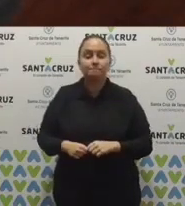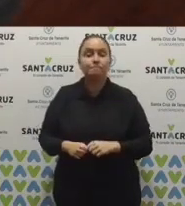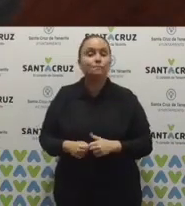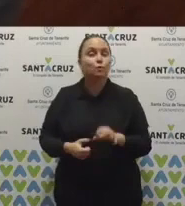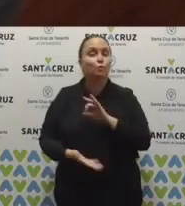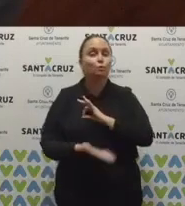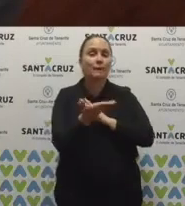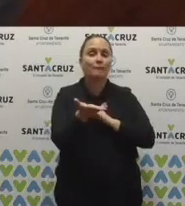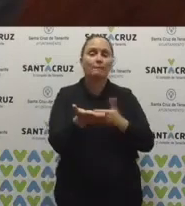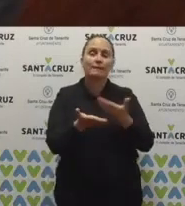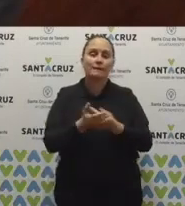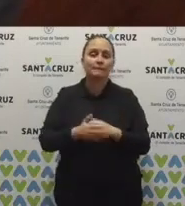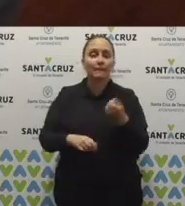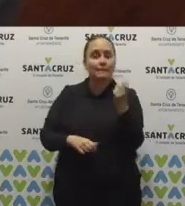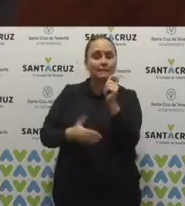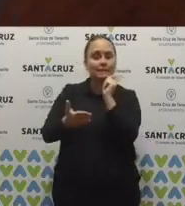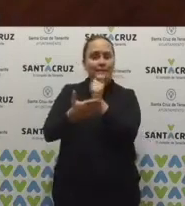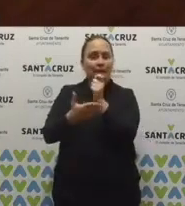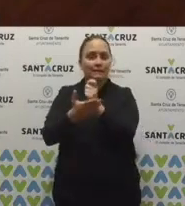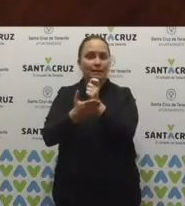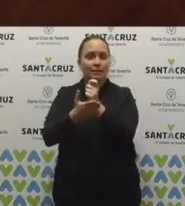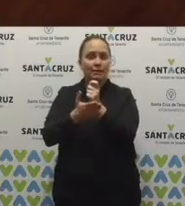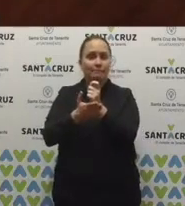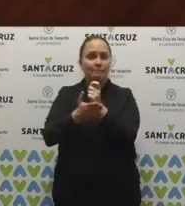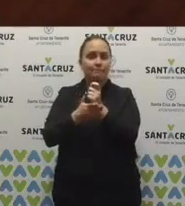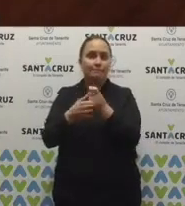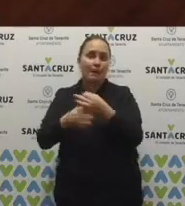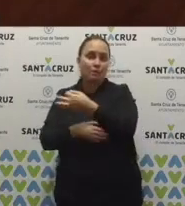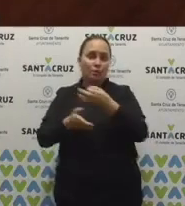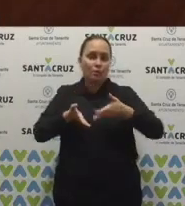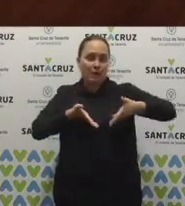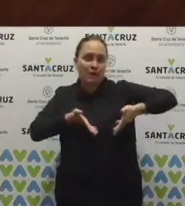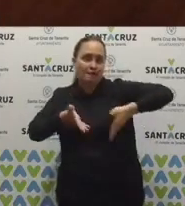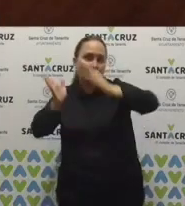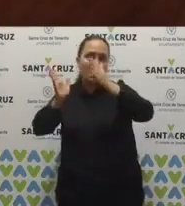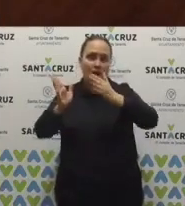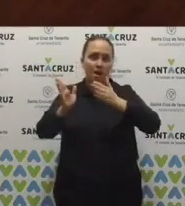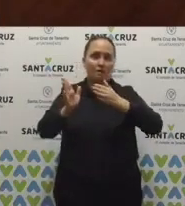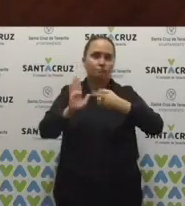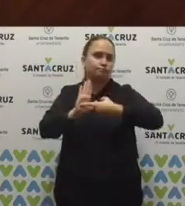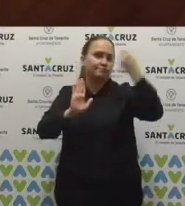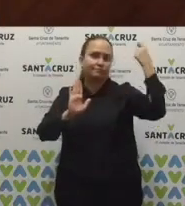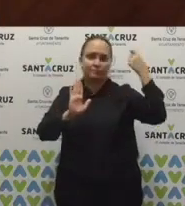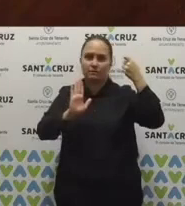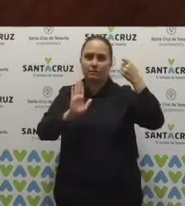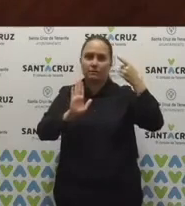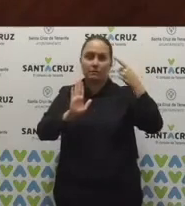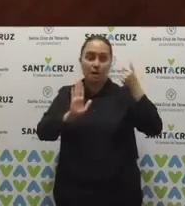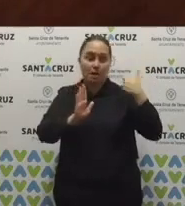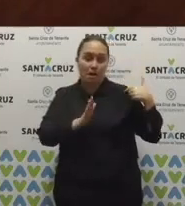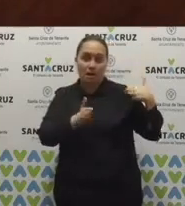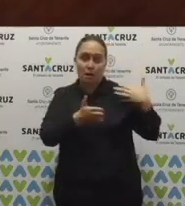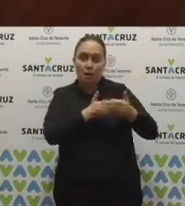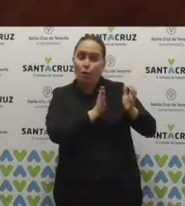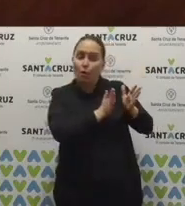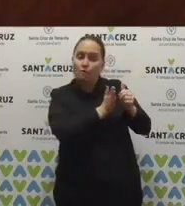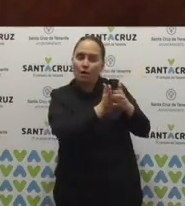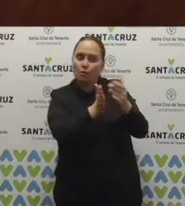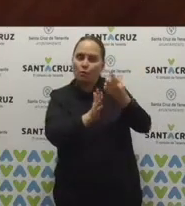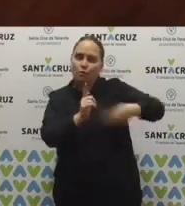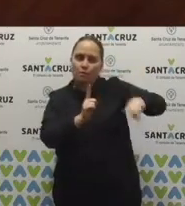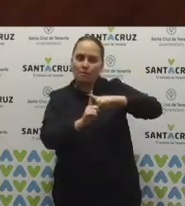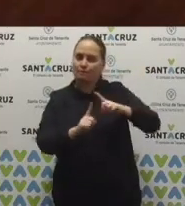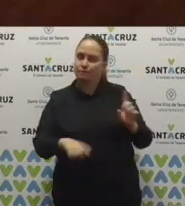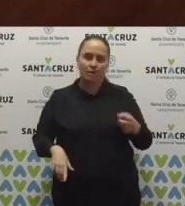la suspensión de la tasa de la ocupación de la vía que por cierto está ya en el documento de la ocupación de la vida y devolver lo cobrado claro yo le tengo que responder